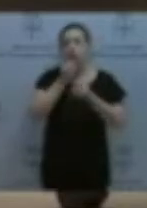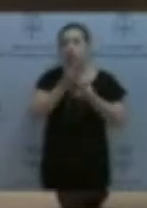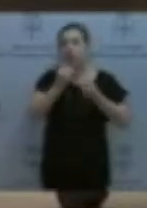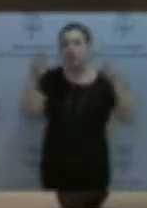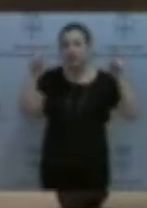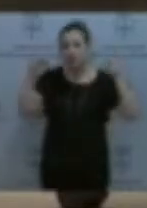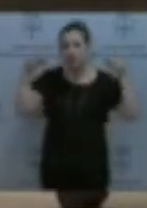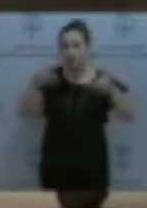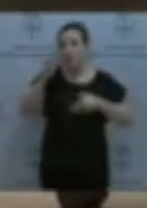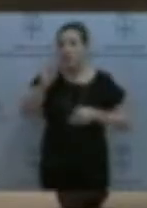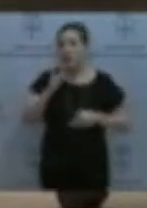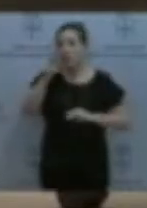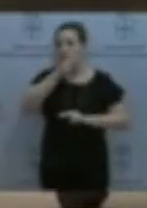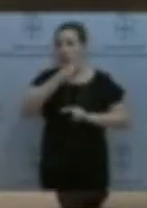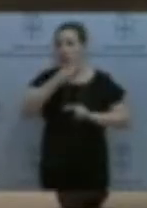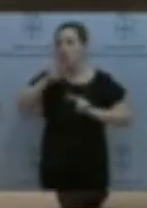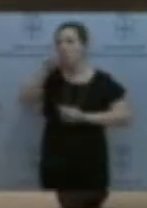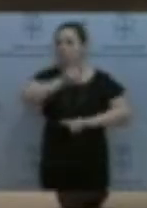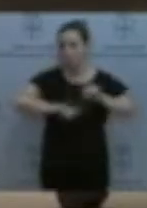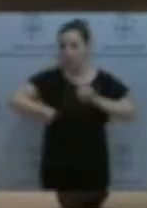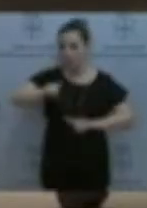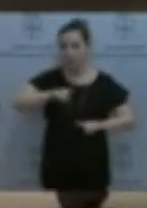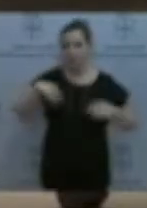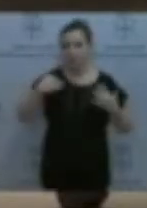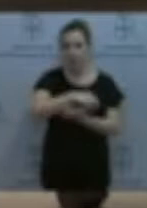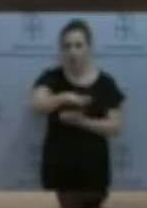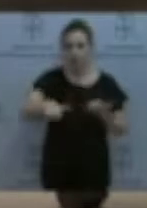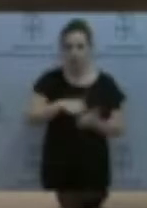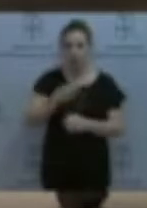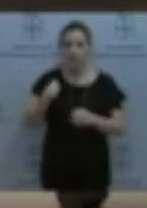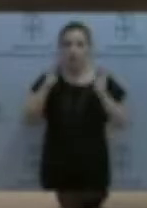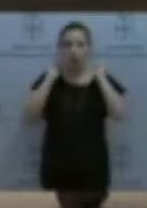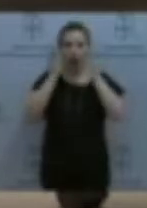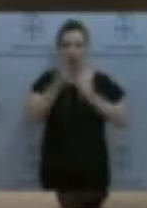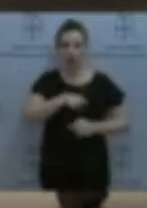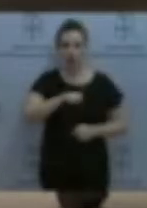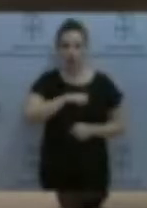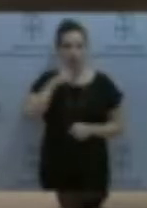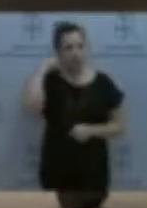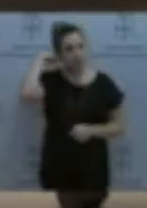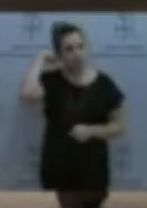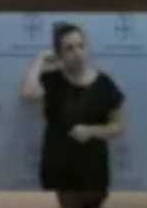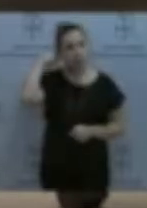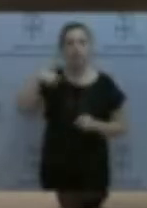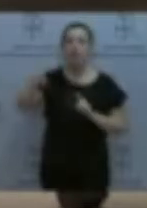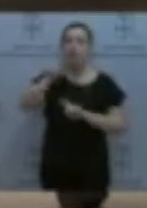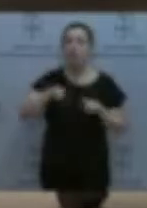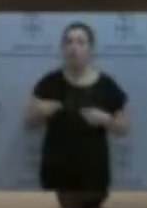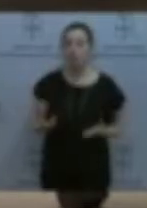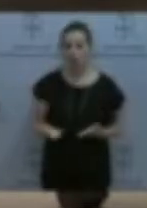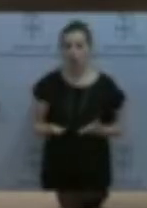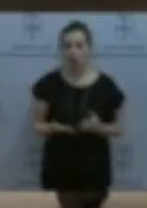en el Congreso de España. Un problema es, y está relacionado estrictamente con el sistema